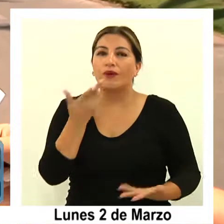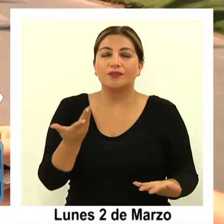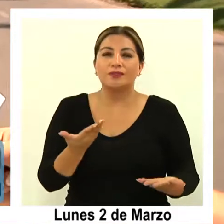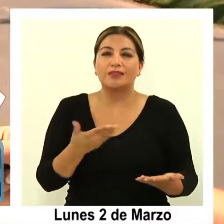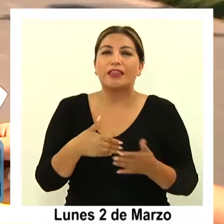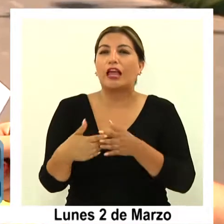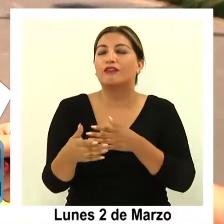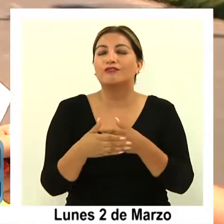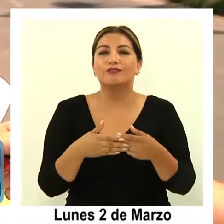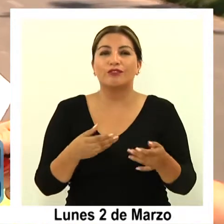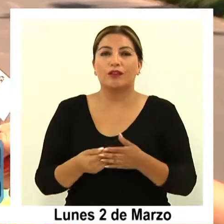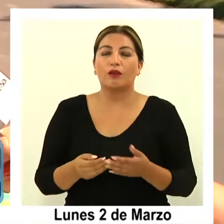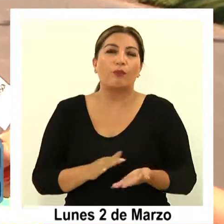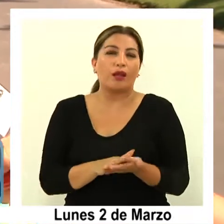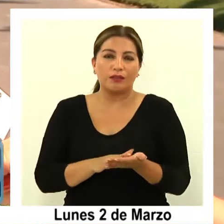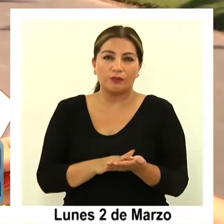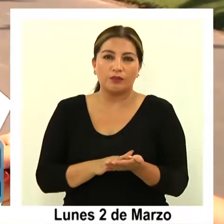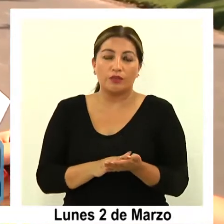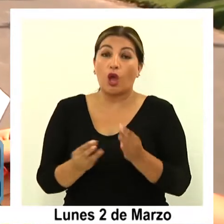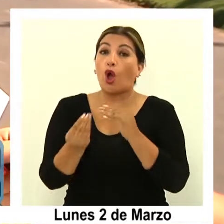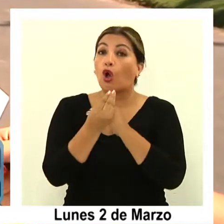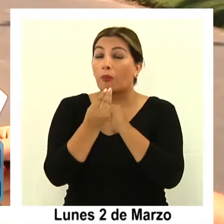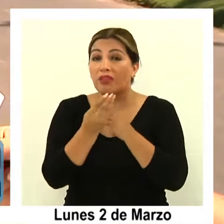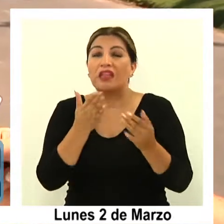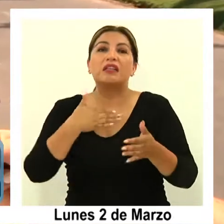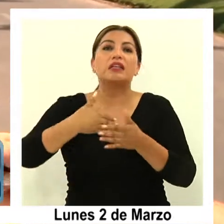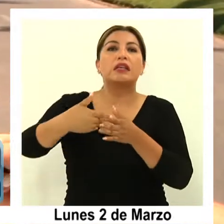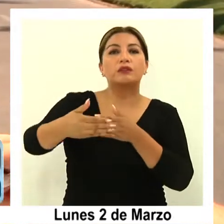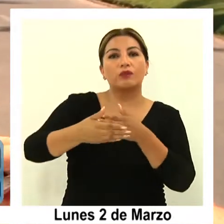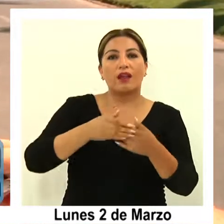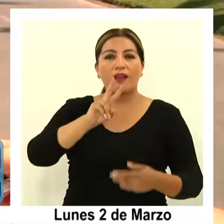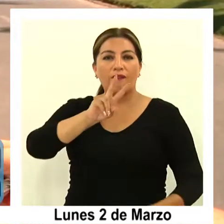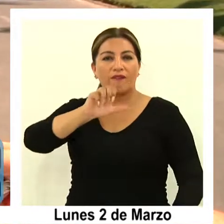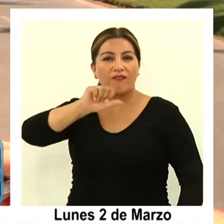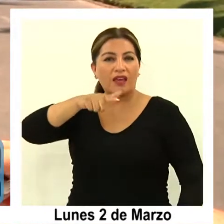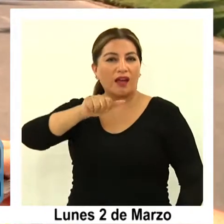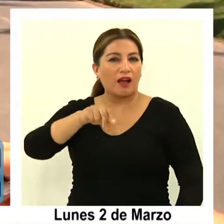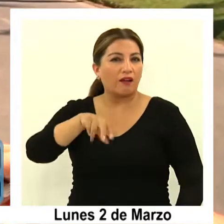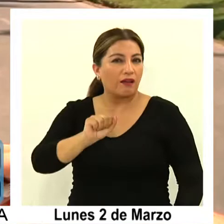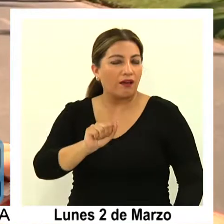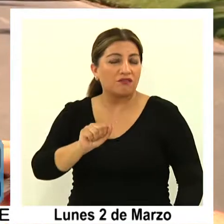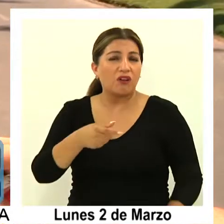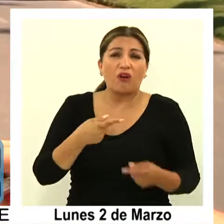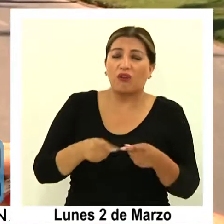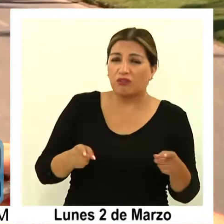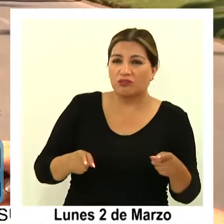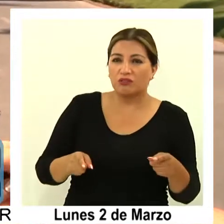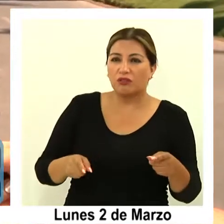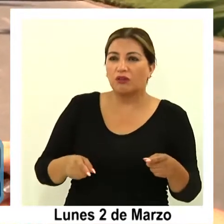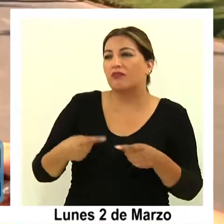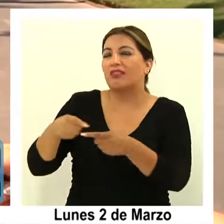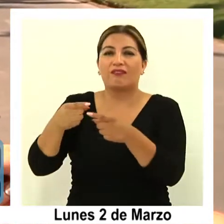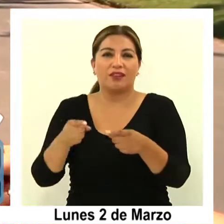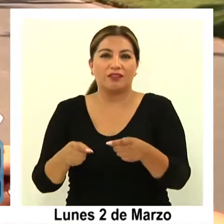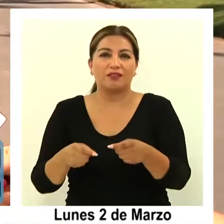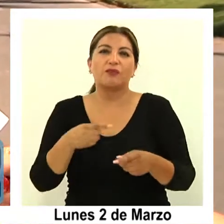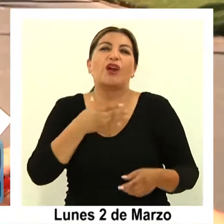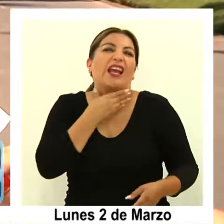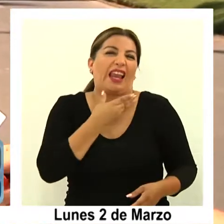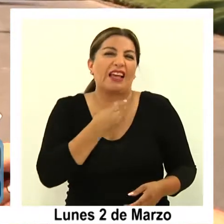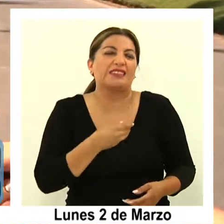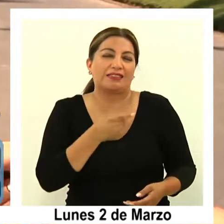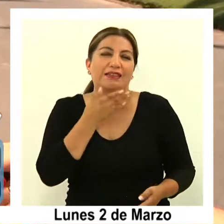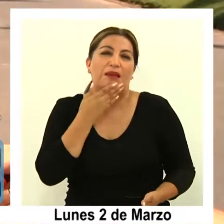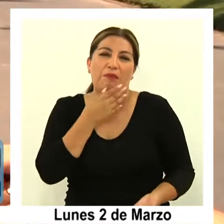jugos naturales. Podría ser algo de comida natural como vegana y otro para todos los gustos, más